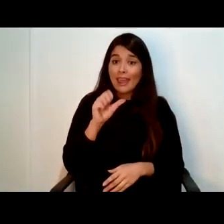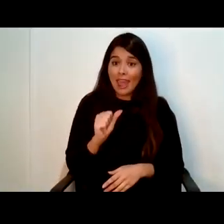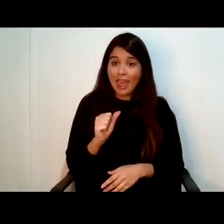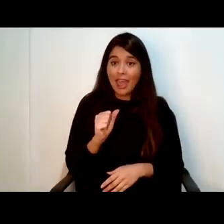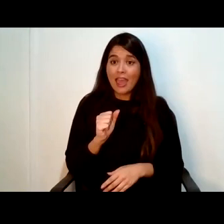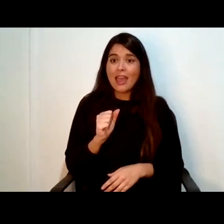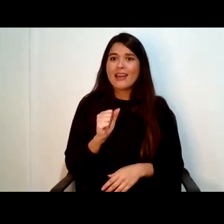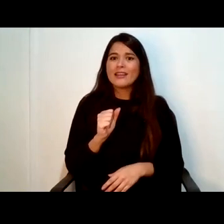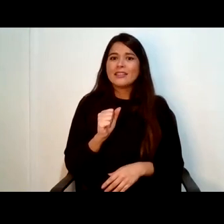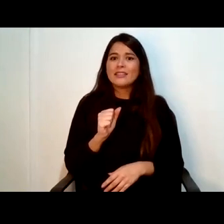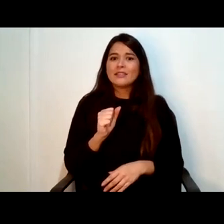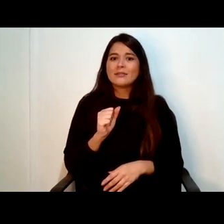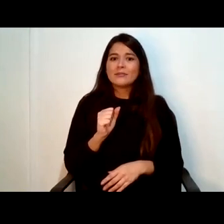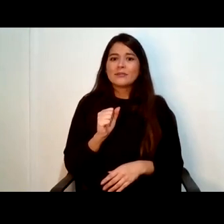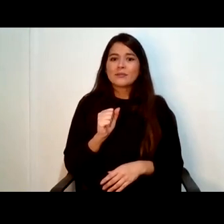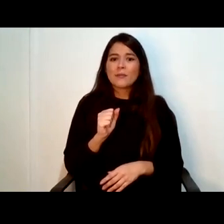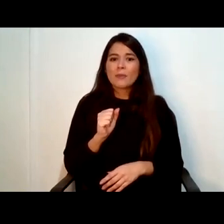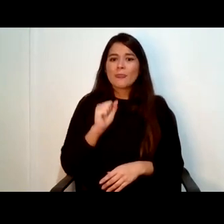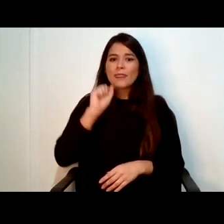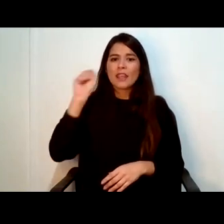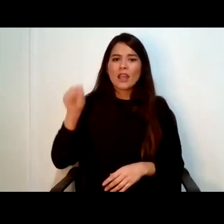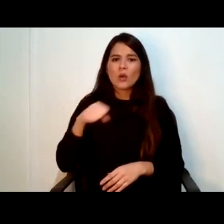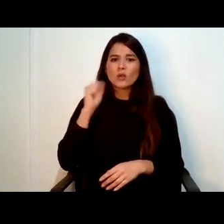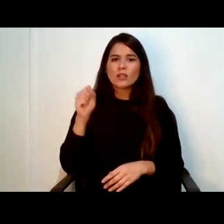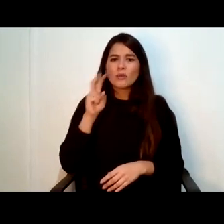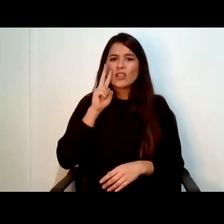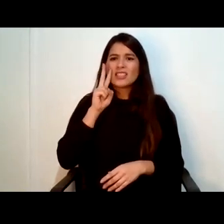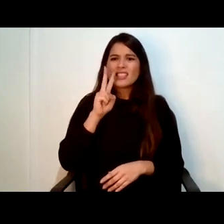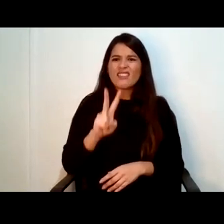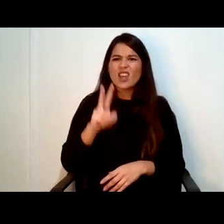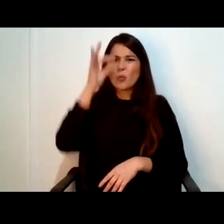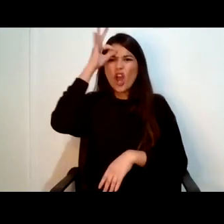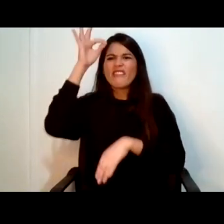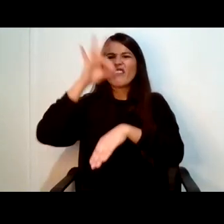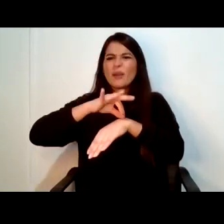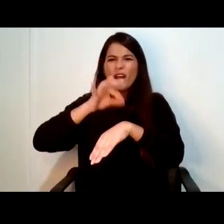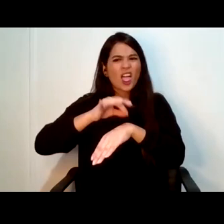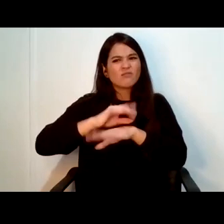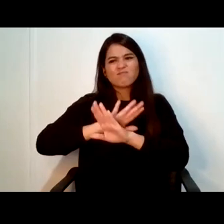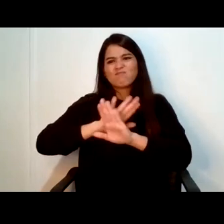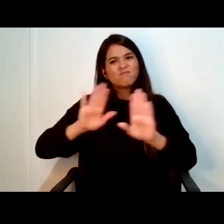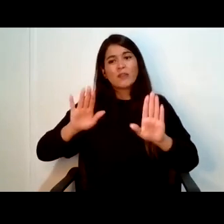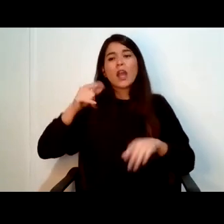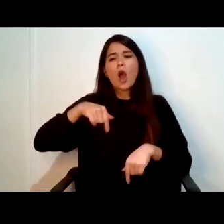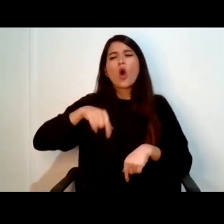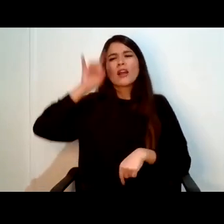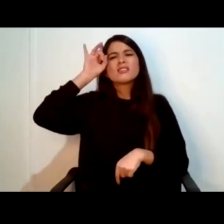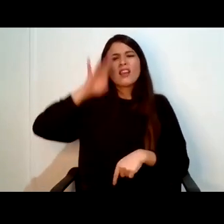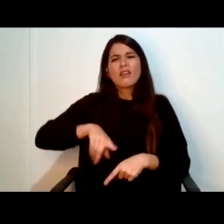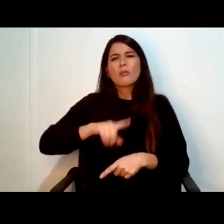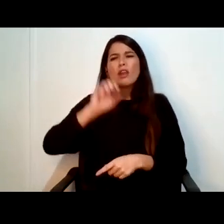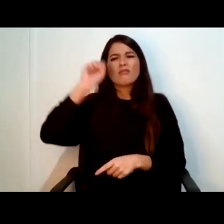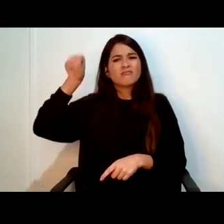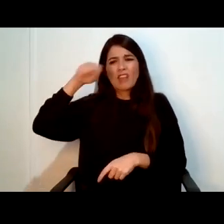veía, o otras condiciones, se veían como una enfermedad. Y sabemos actualmente que el TEA no es